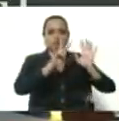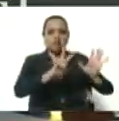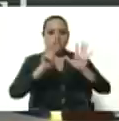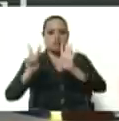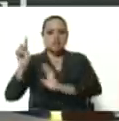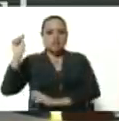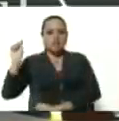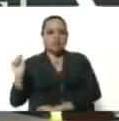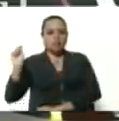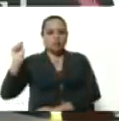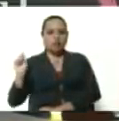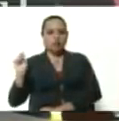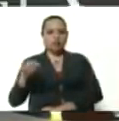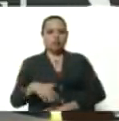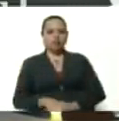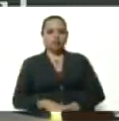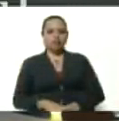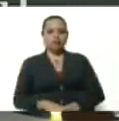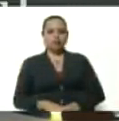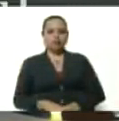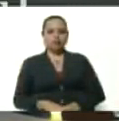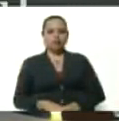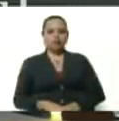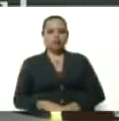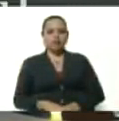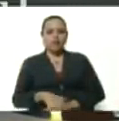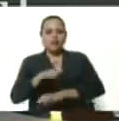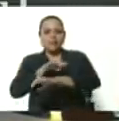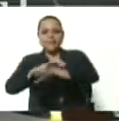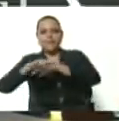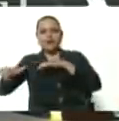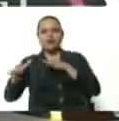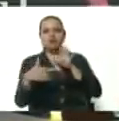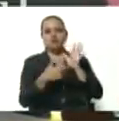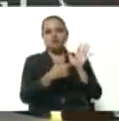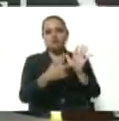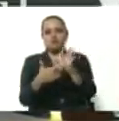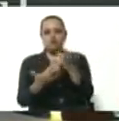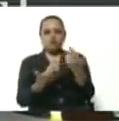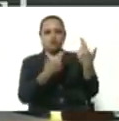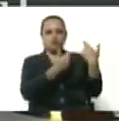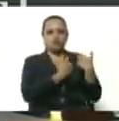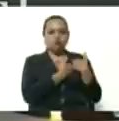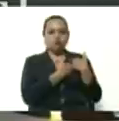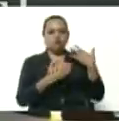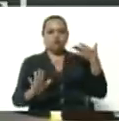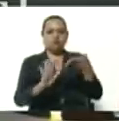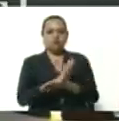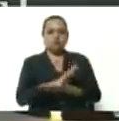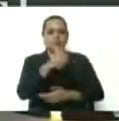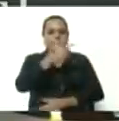277 diputados. Una mayor representación desde el punto de vista poblacional.